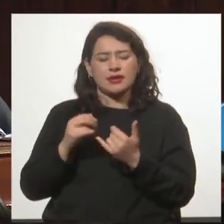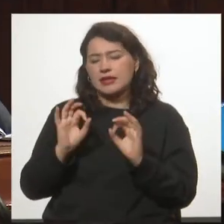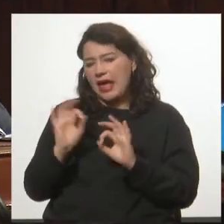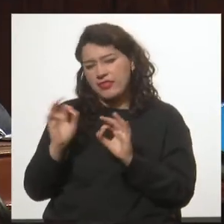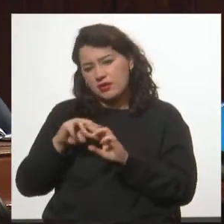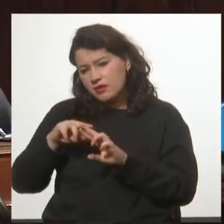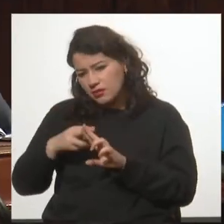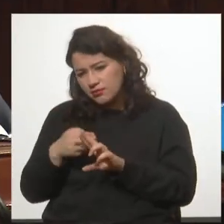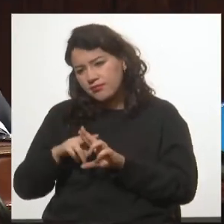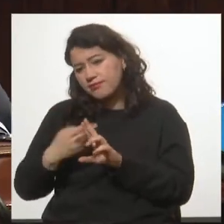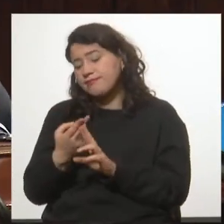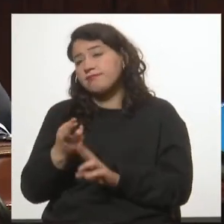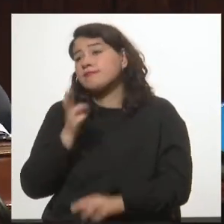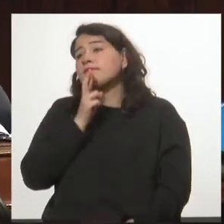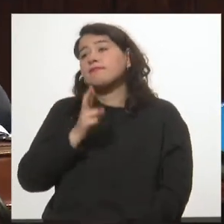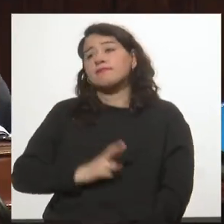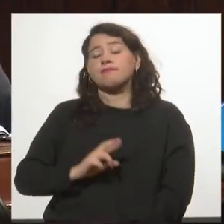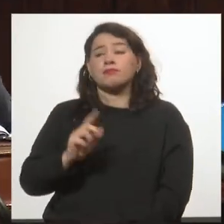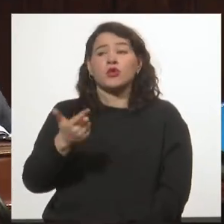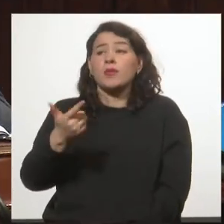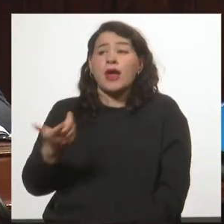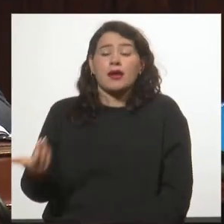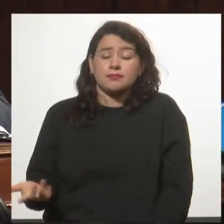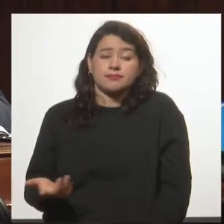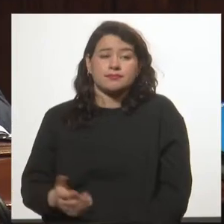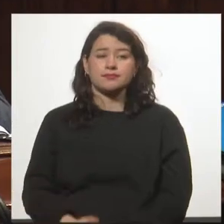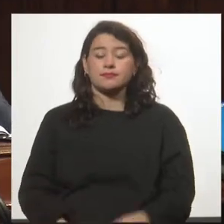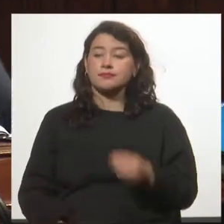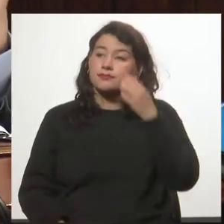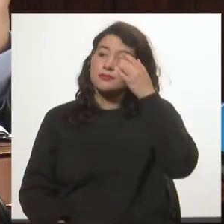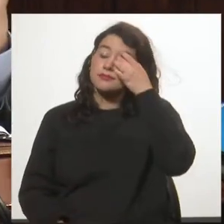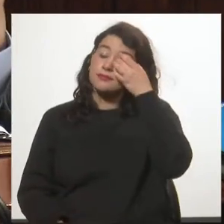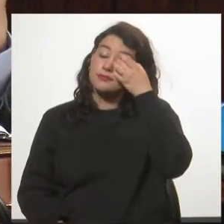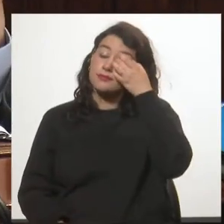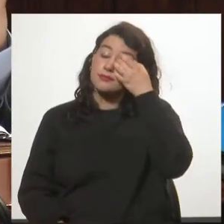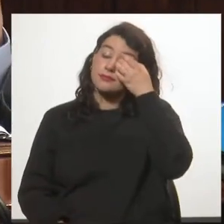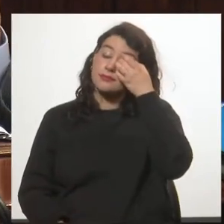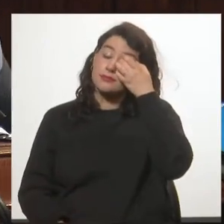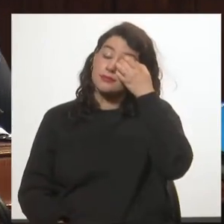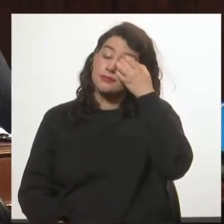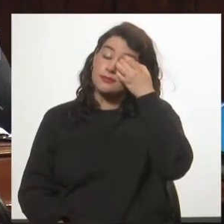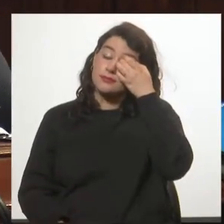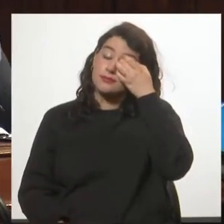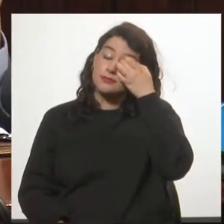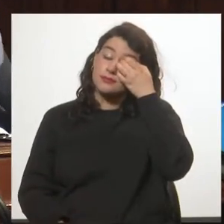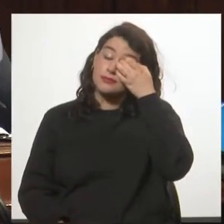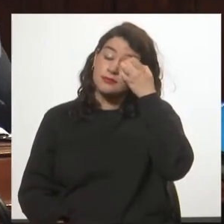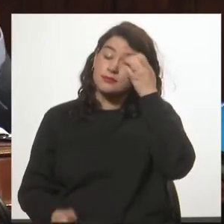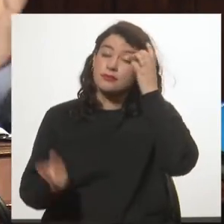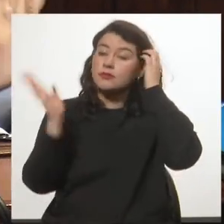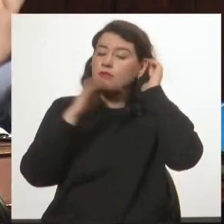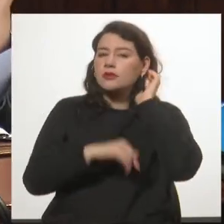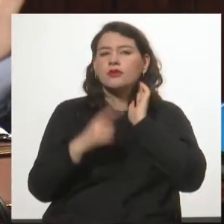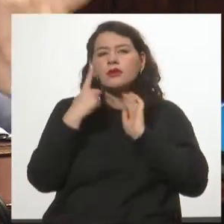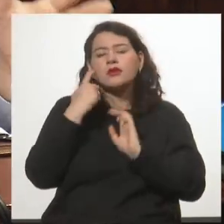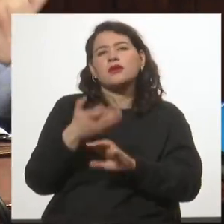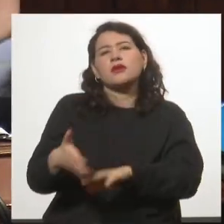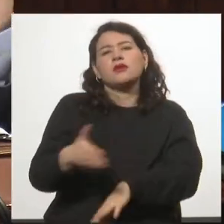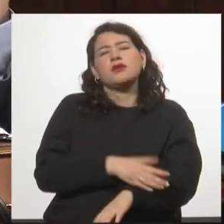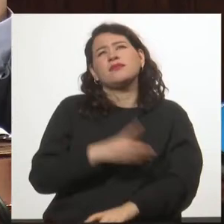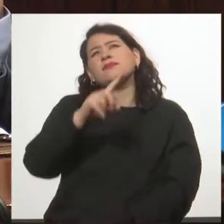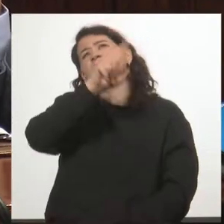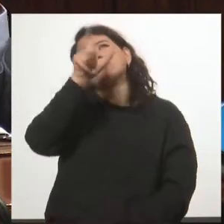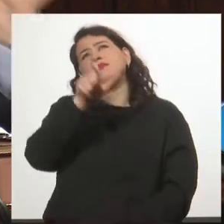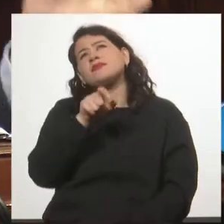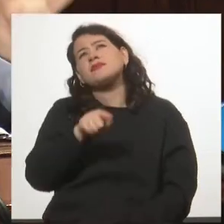quedarán sin responder no puedo evitar preguntarme cómo se pasó de 40 millones